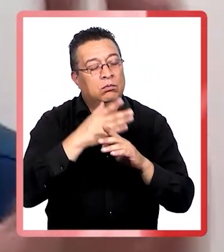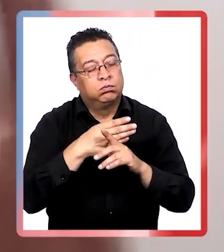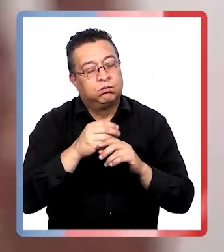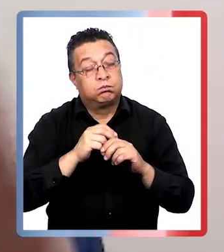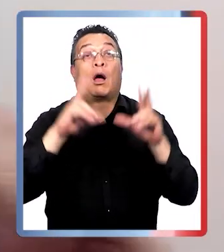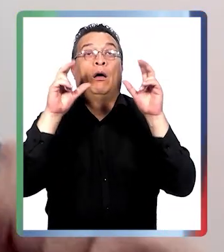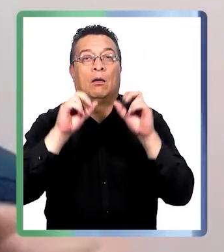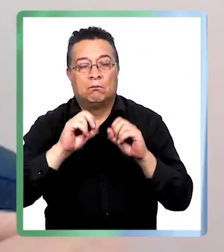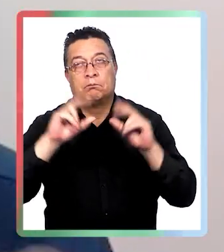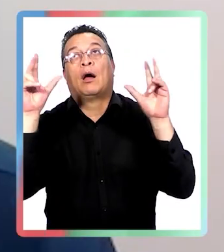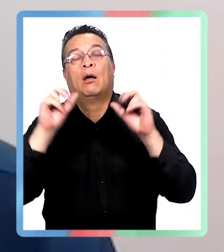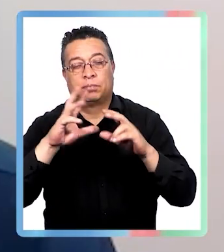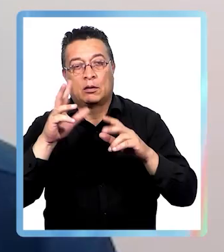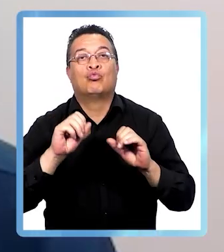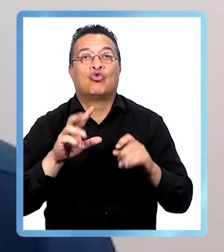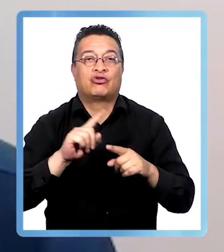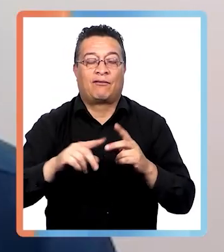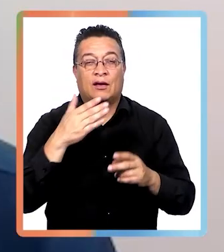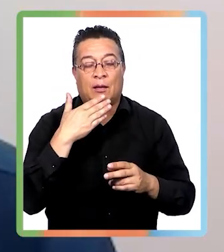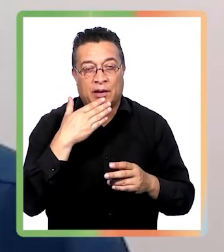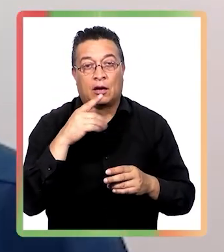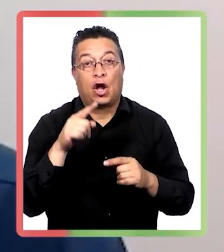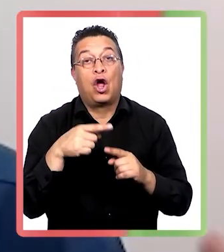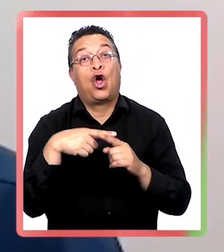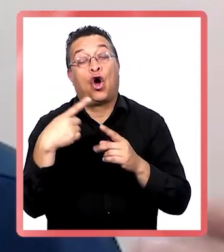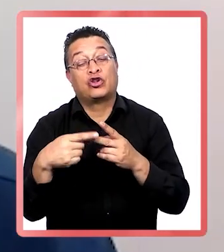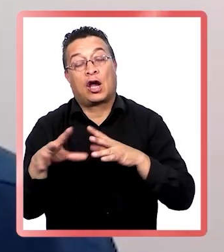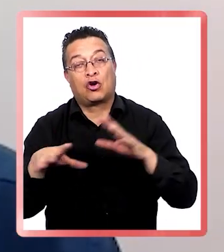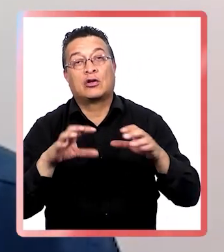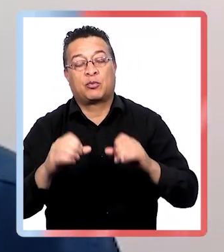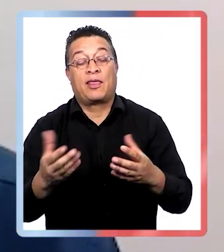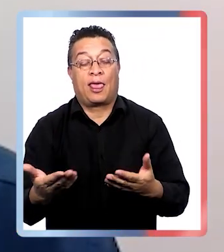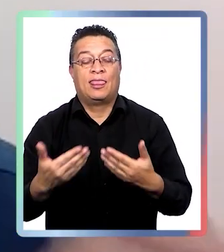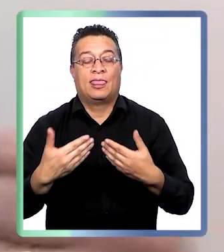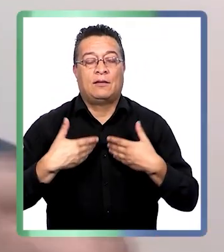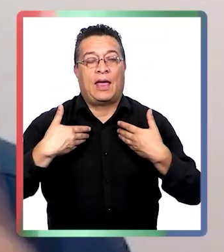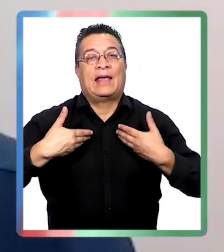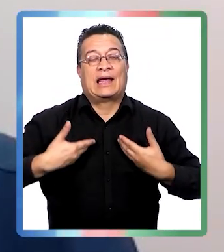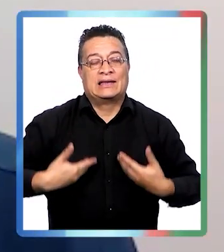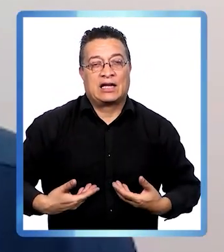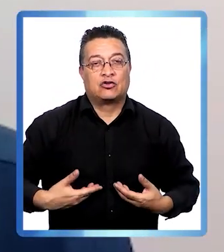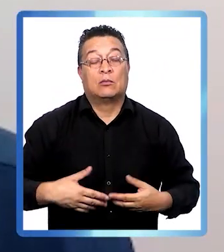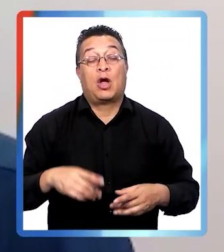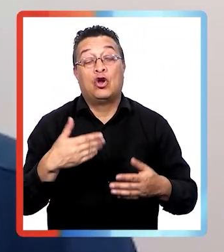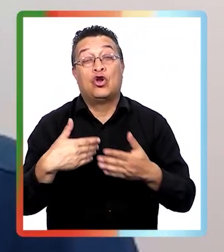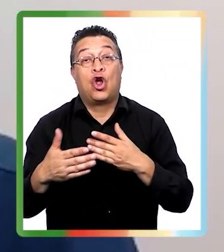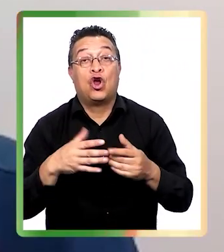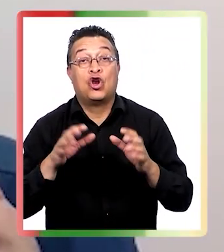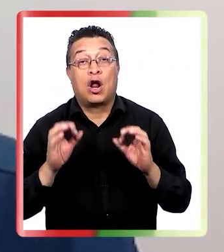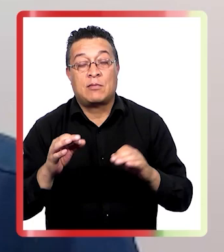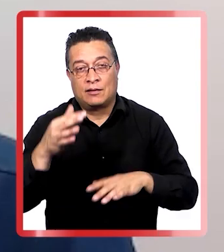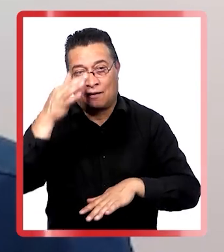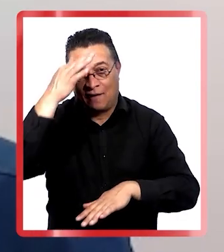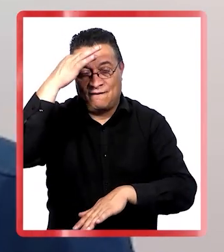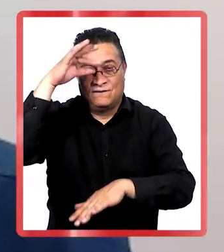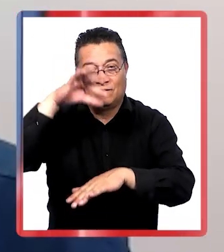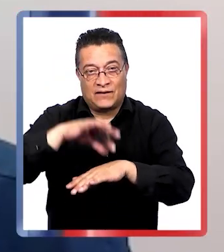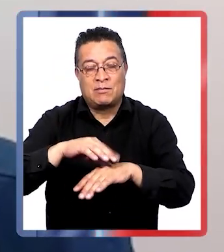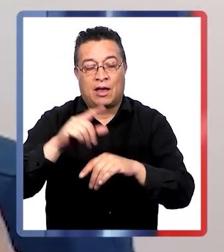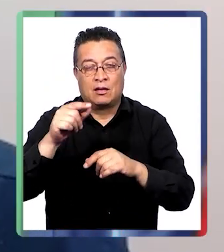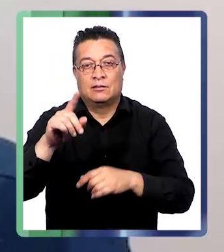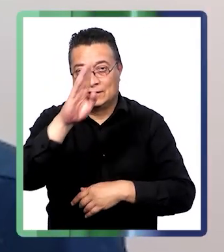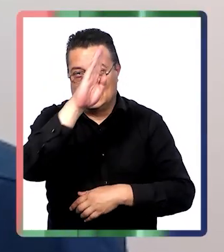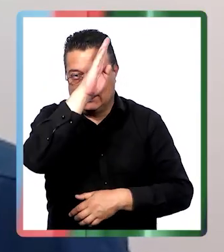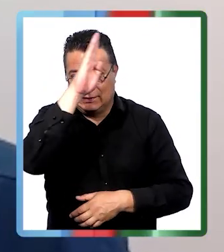del sueño, eso es lo número uno. Pero hay otras cosas que nos pueden provocar cansancio. Muy común las enfermedades de salud